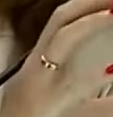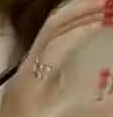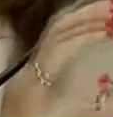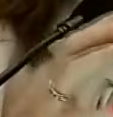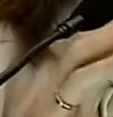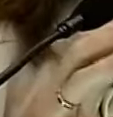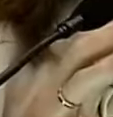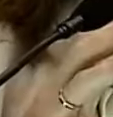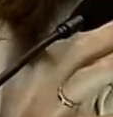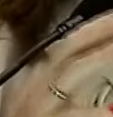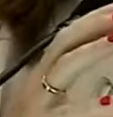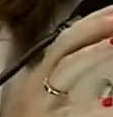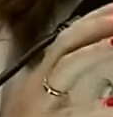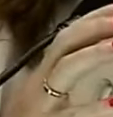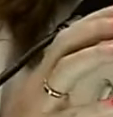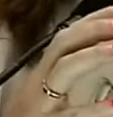¿qué es lo que generó?